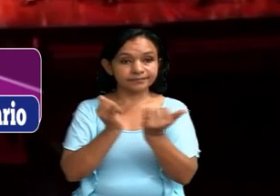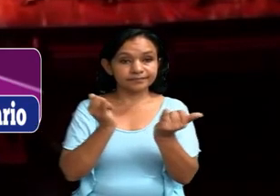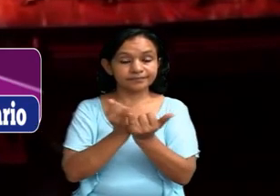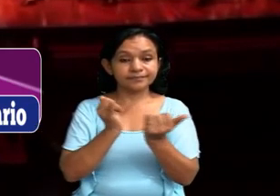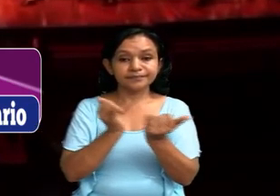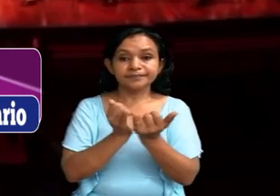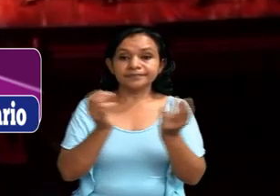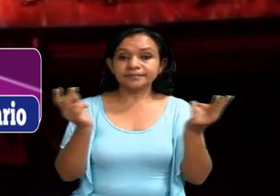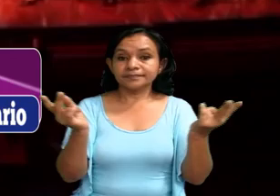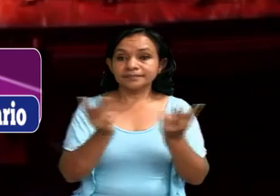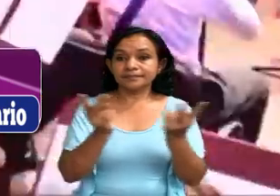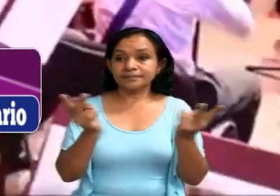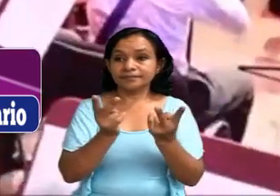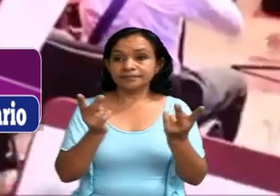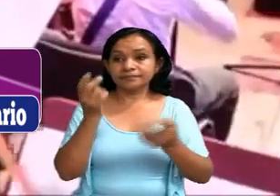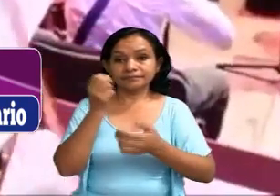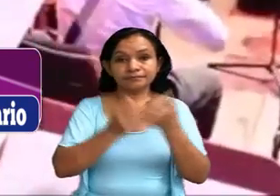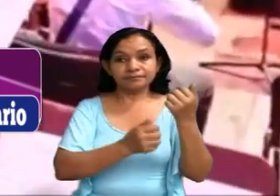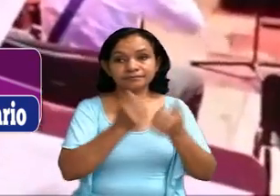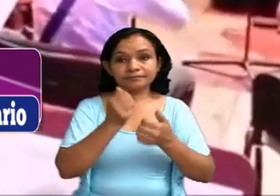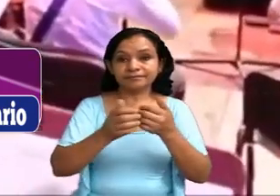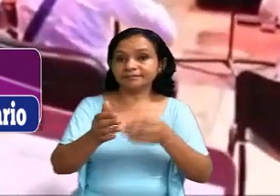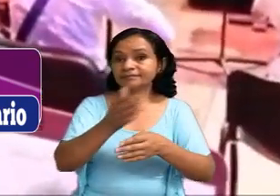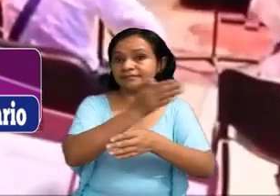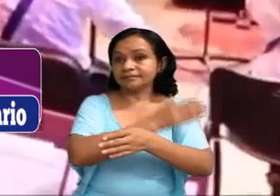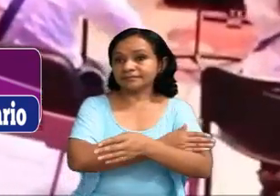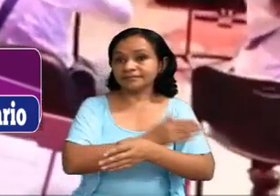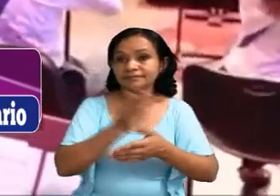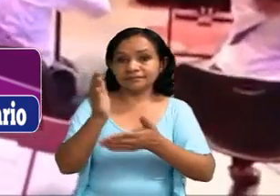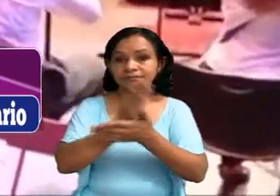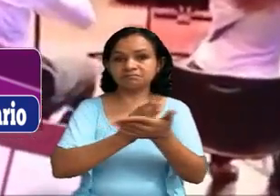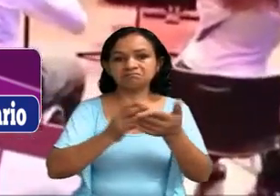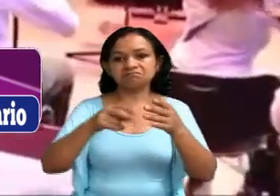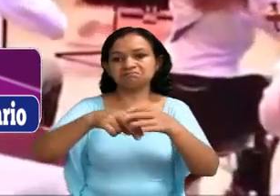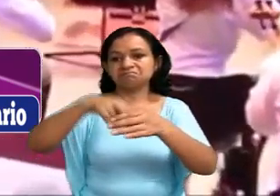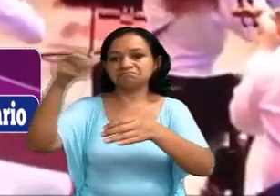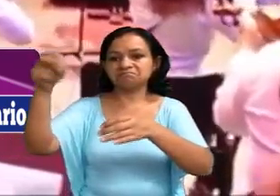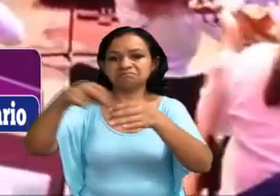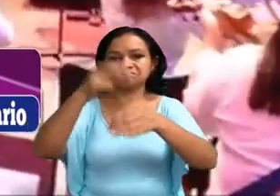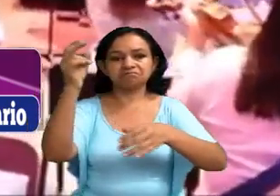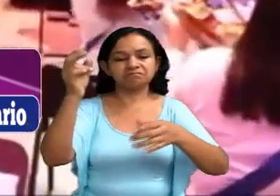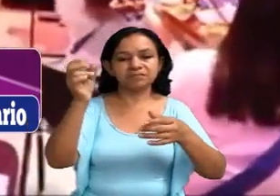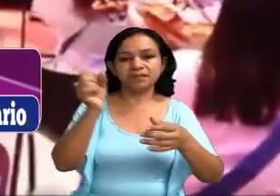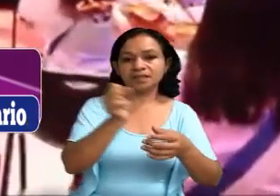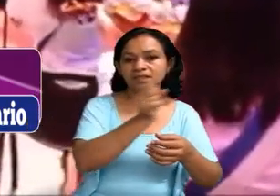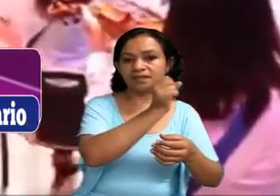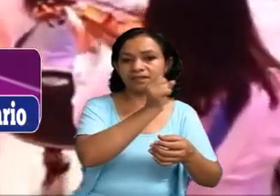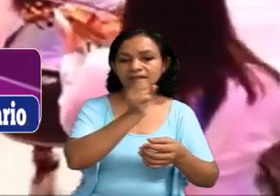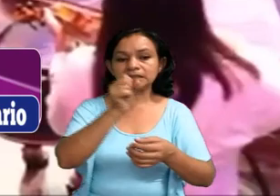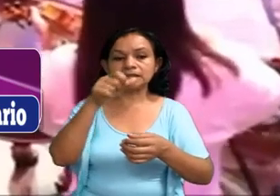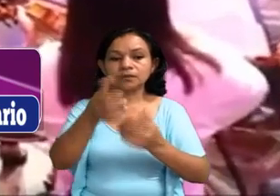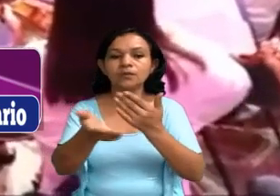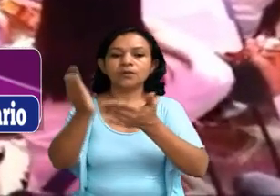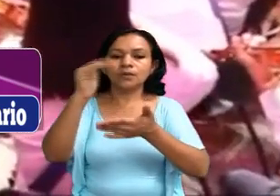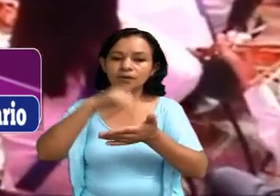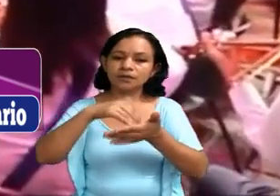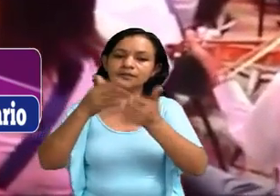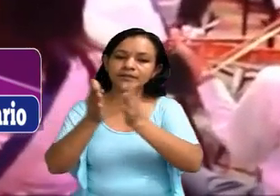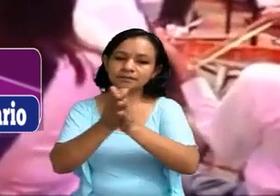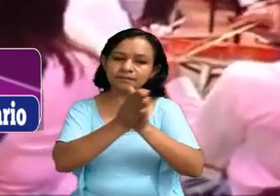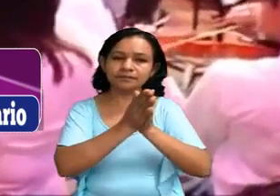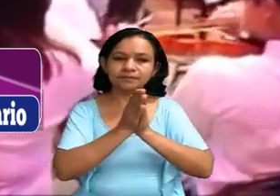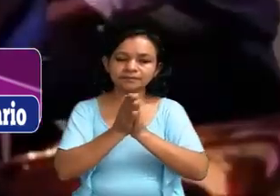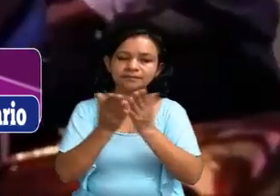que vivimos en la crisis nos afectó, pues, porque tuvimos algunas deserciones en coro, pero lo estamos restableciendo y hay